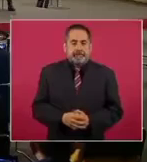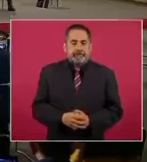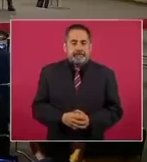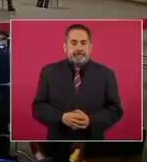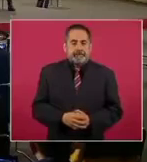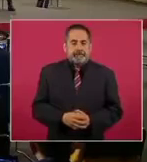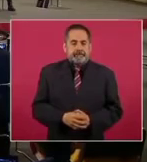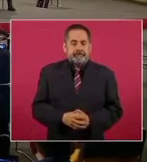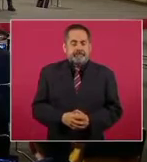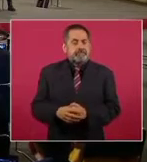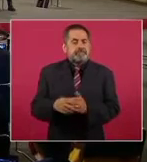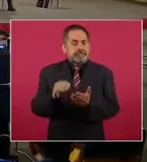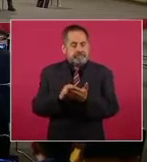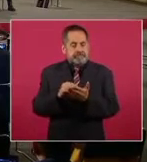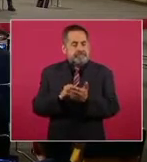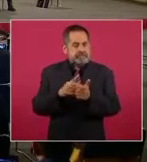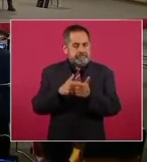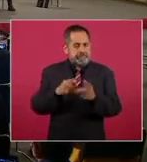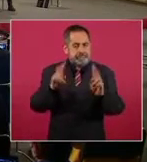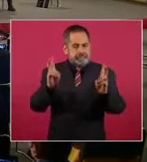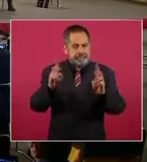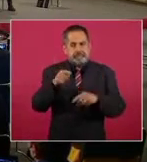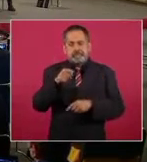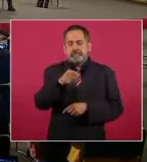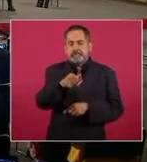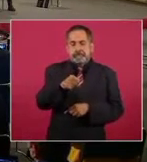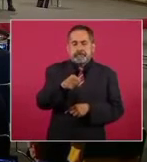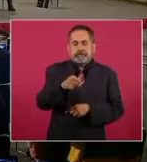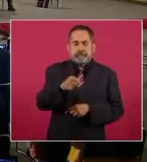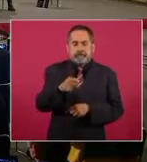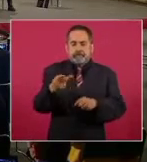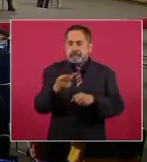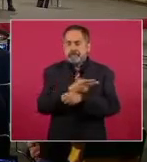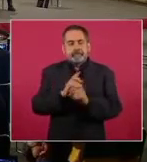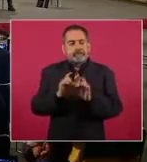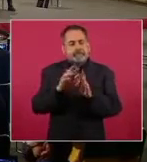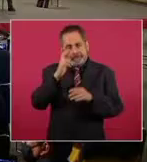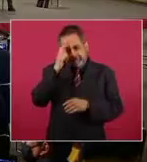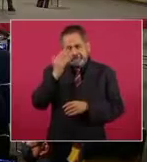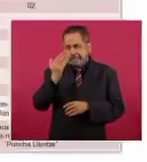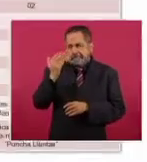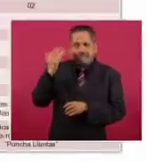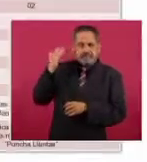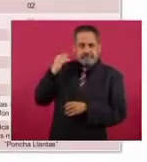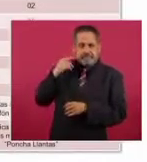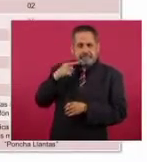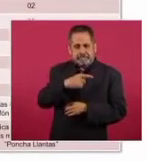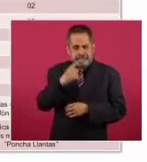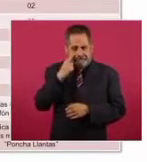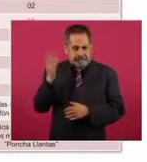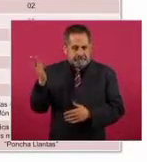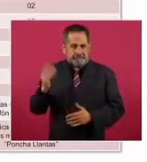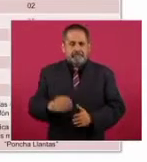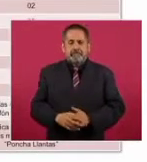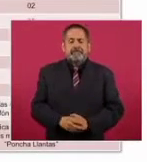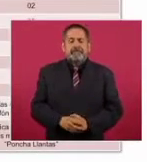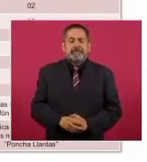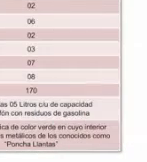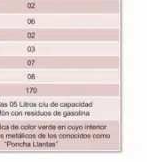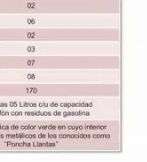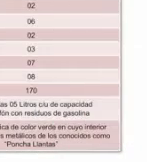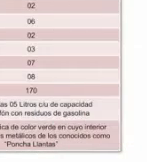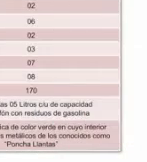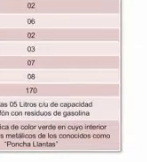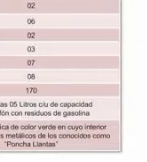continuando también con el tema del evento que se suscitó a partir de extra wha kang en jalisco